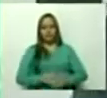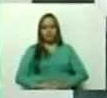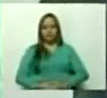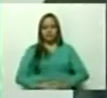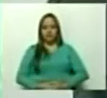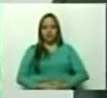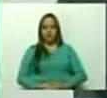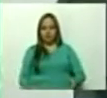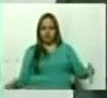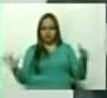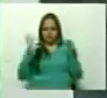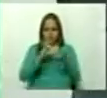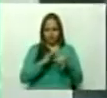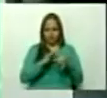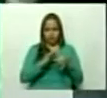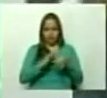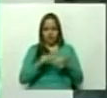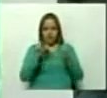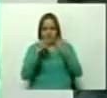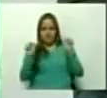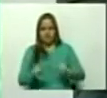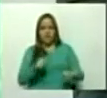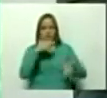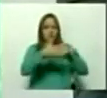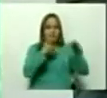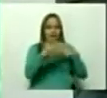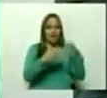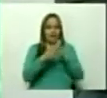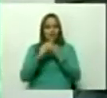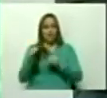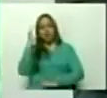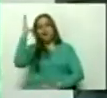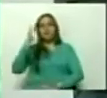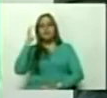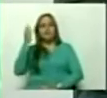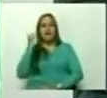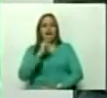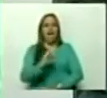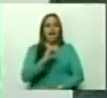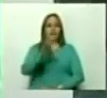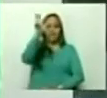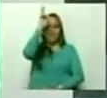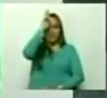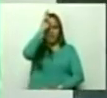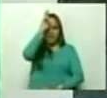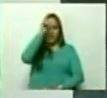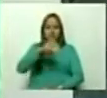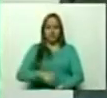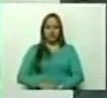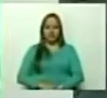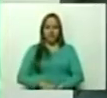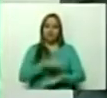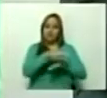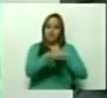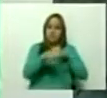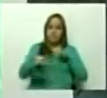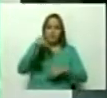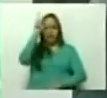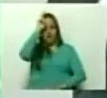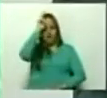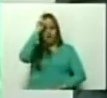en concordancia con lo que es el sistema de playas y todas las potencialidades de los Taques y Falcón, en el municipio de Falcón, sin